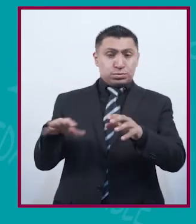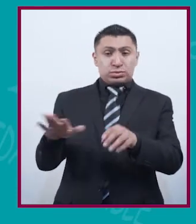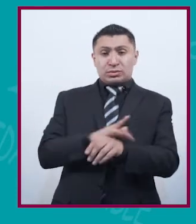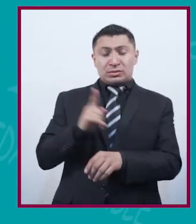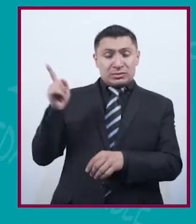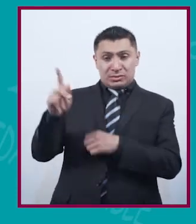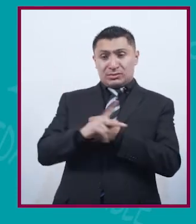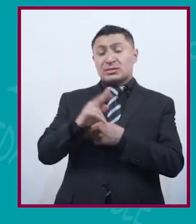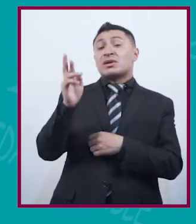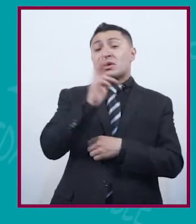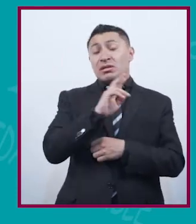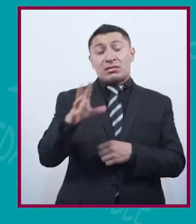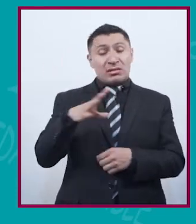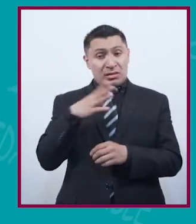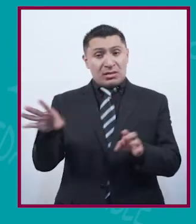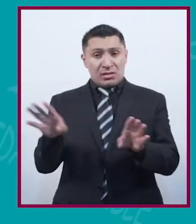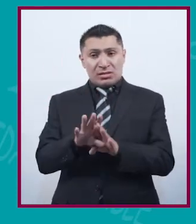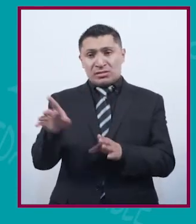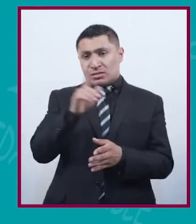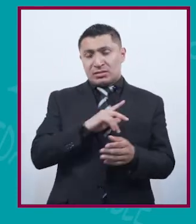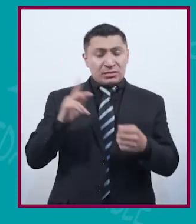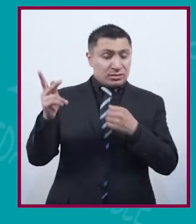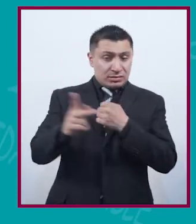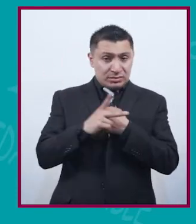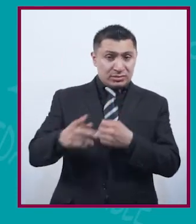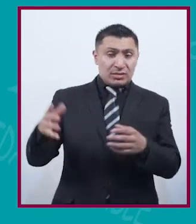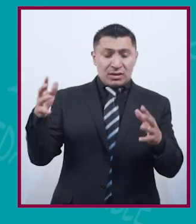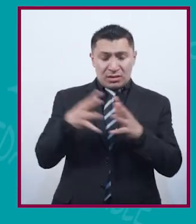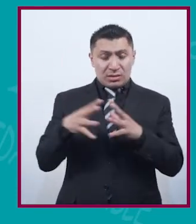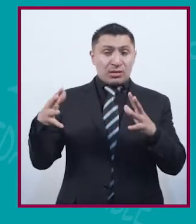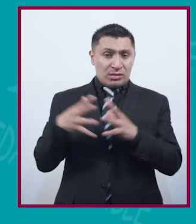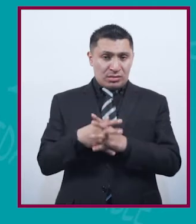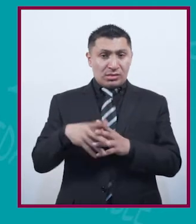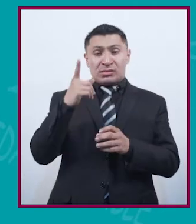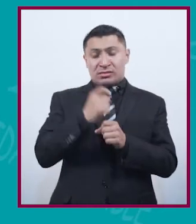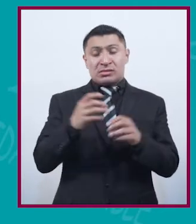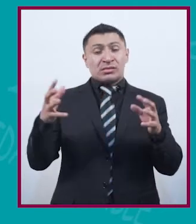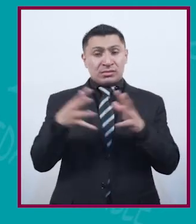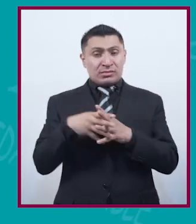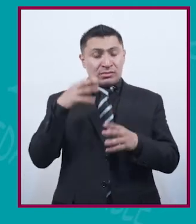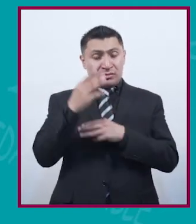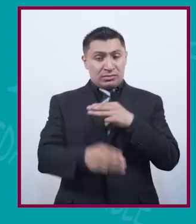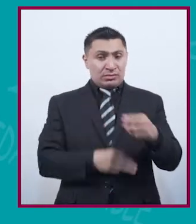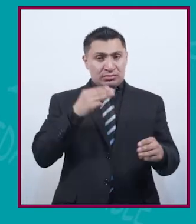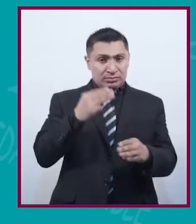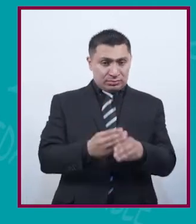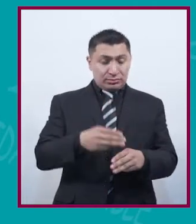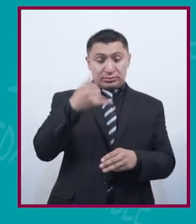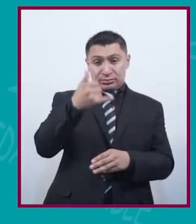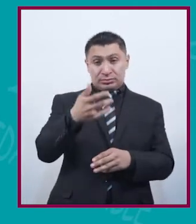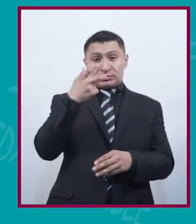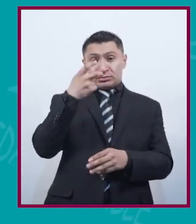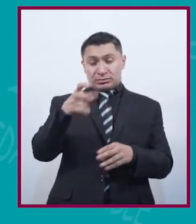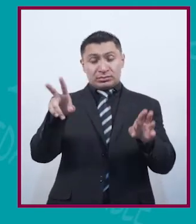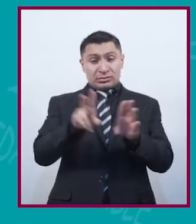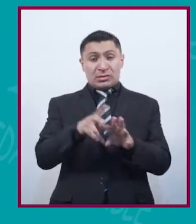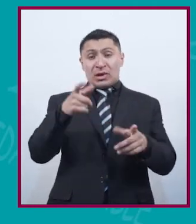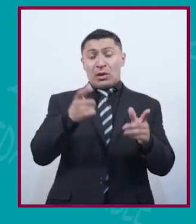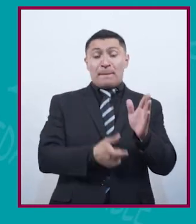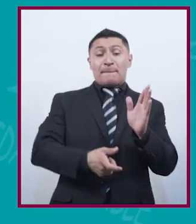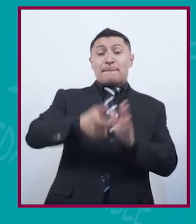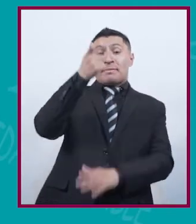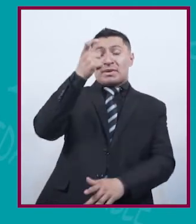protestar porque Rusia se encontraba como uno de los países en guerra durante la Primera Guerra Mundial, y esto había